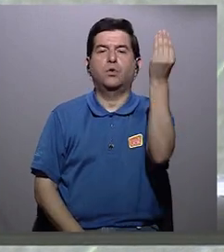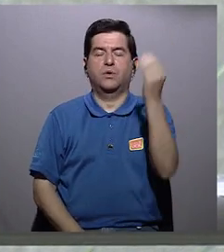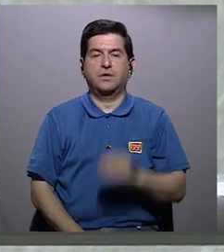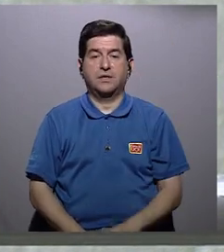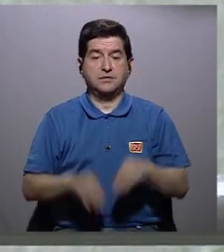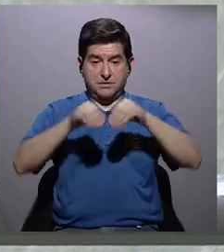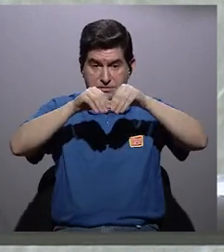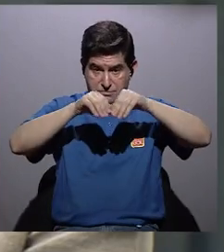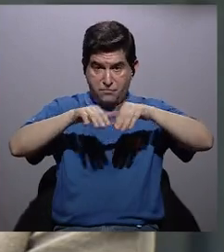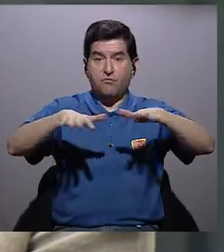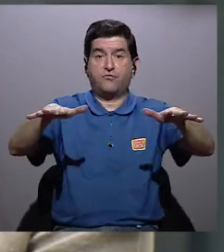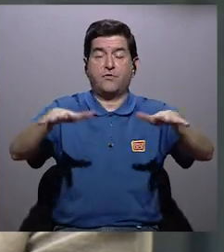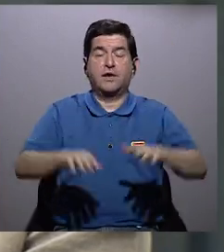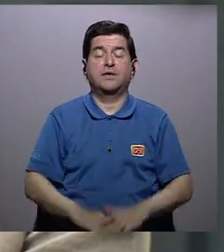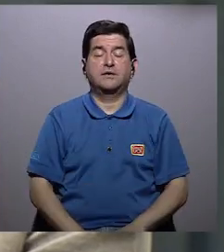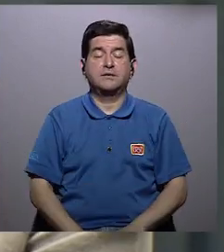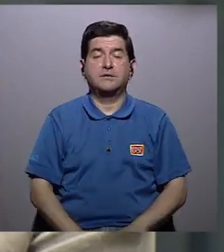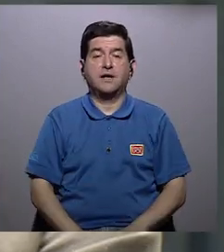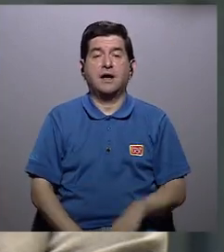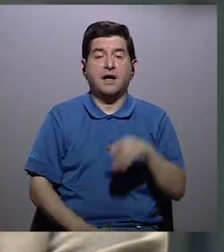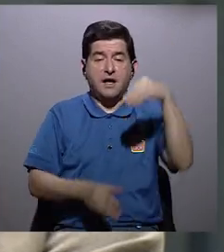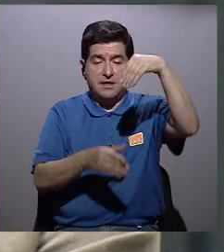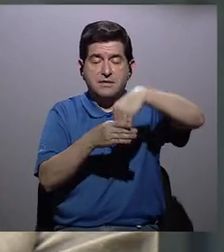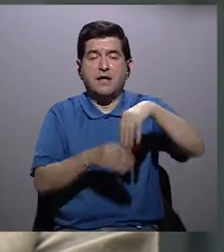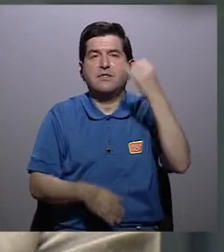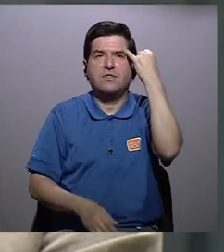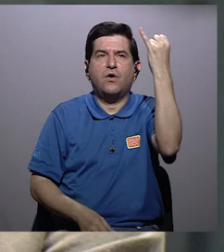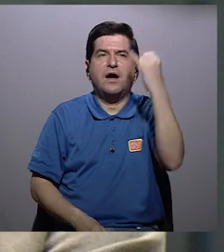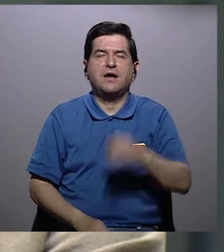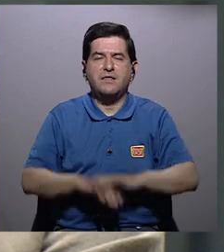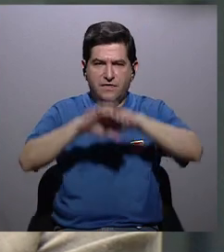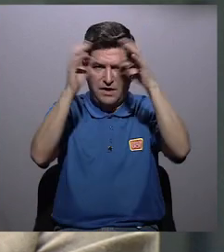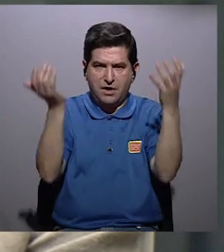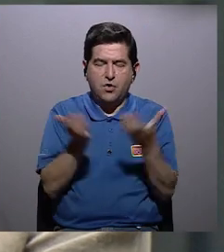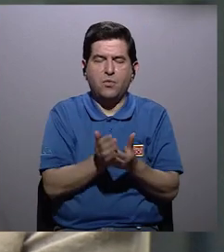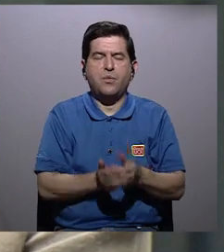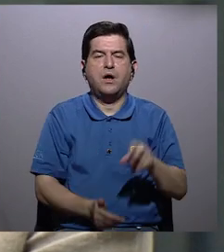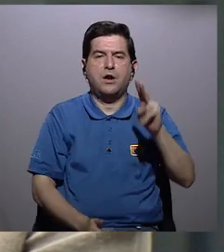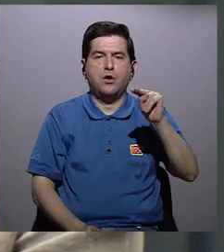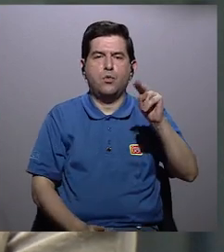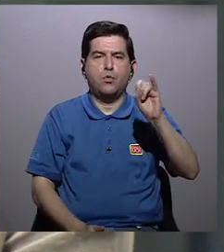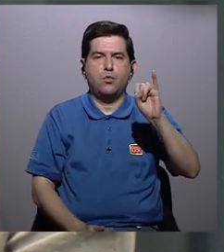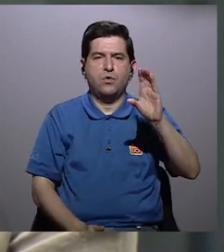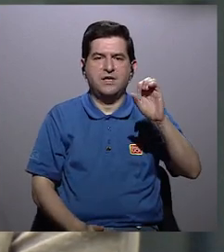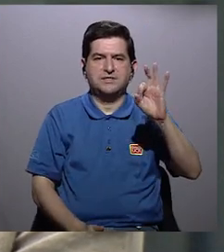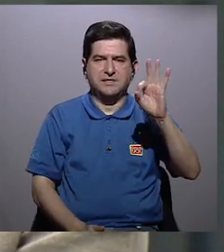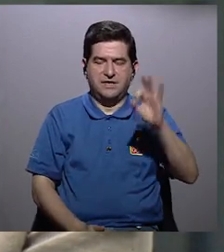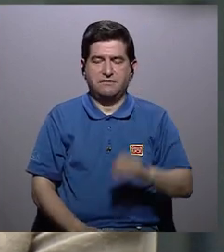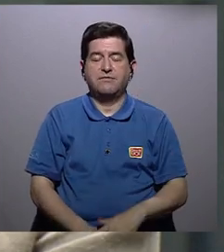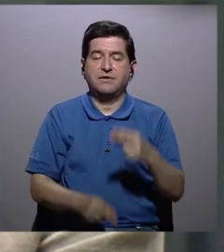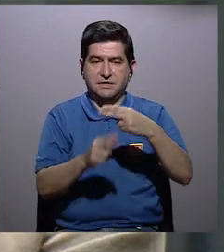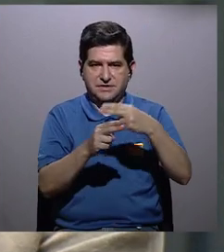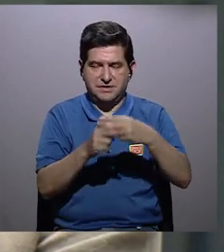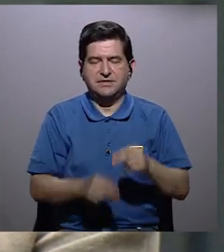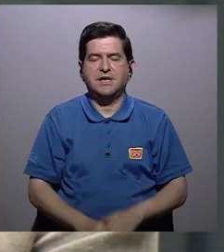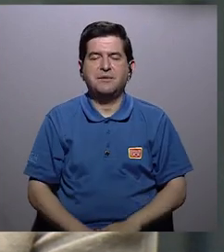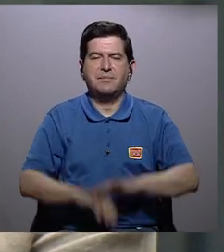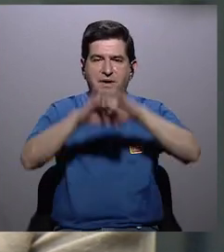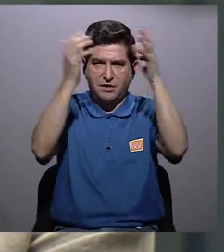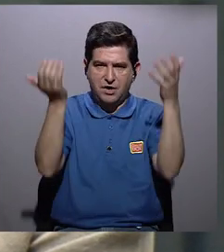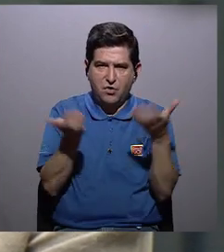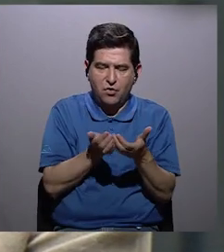Esta red se ha integrado a una iniciativa global de la UNICEF que se llama Global Kids Online, que